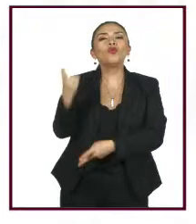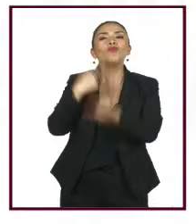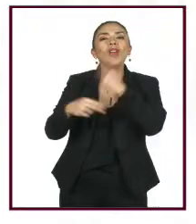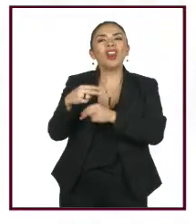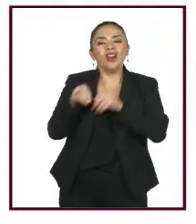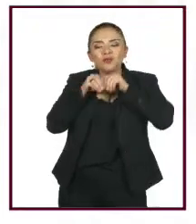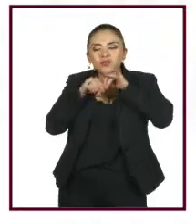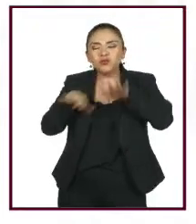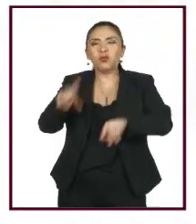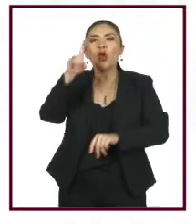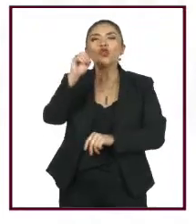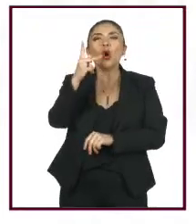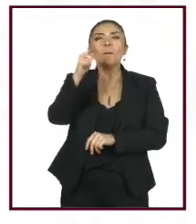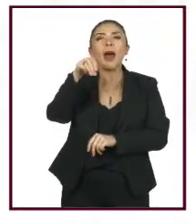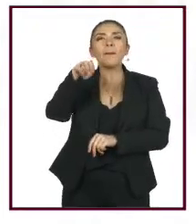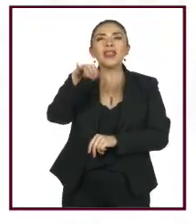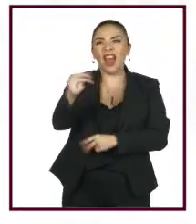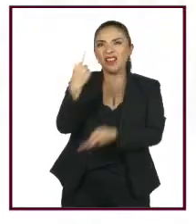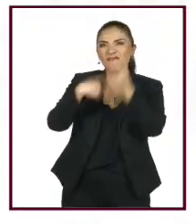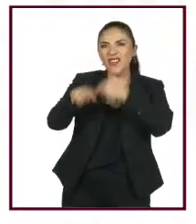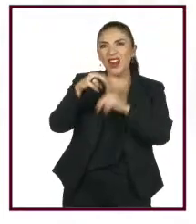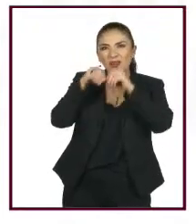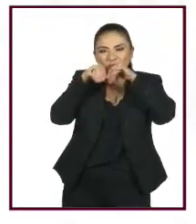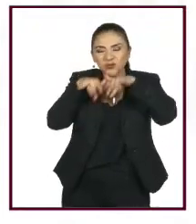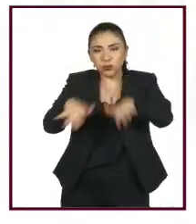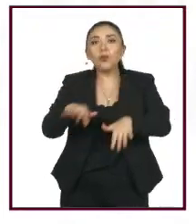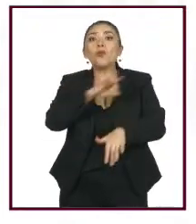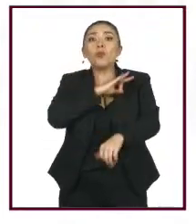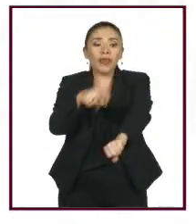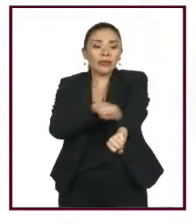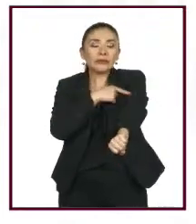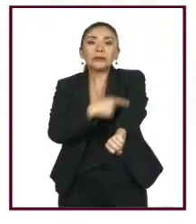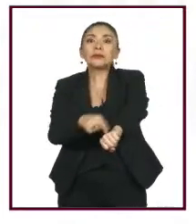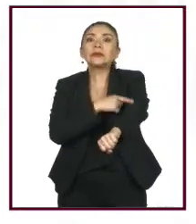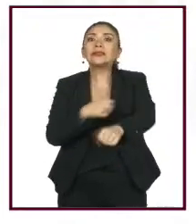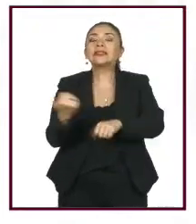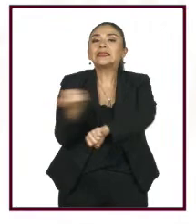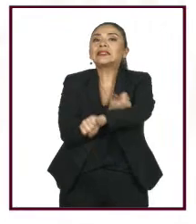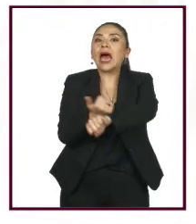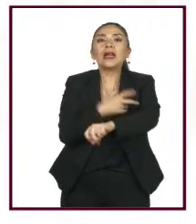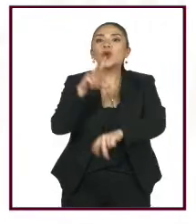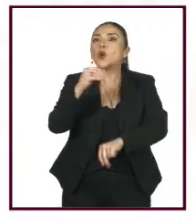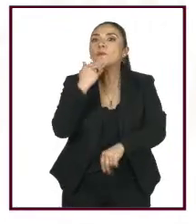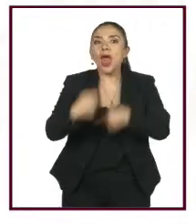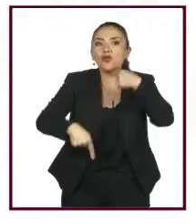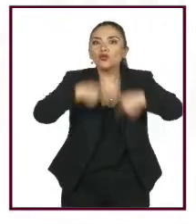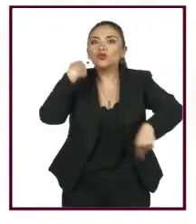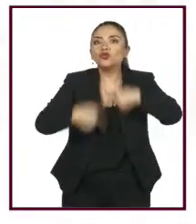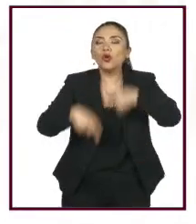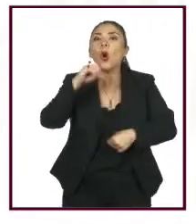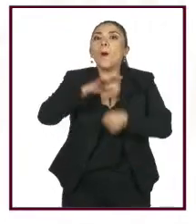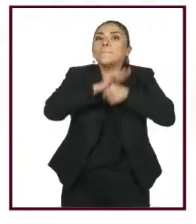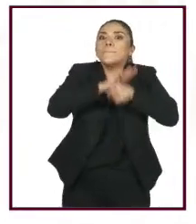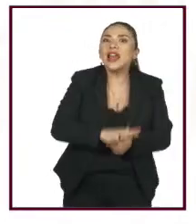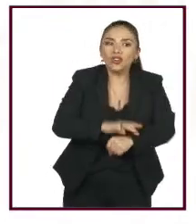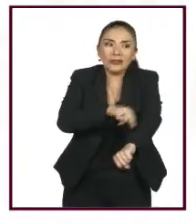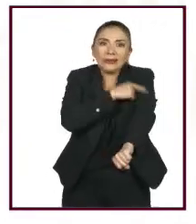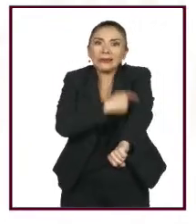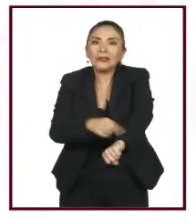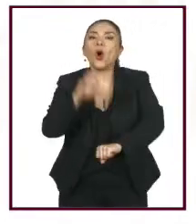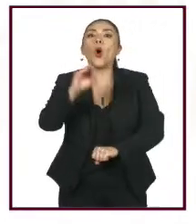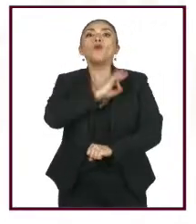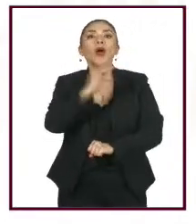liberación de dopamina, puede generar vasoconstricción, que aumente la presión arterial, que puedan haber más fácil